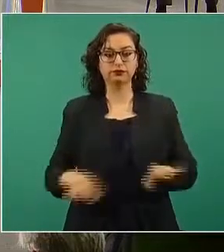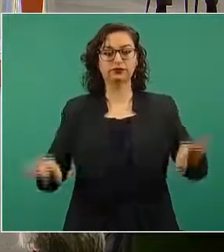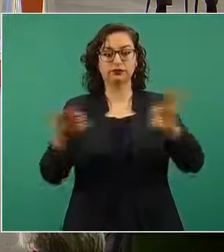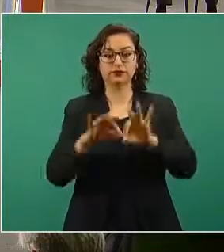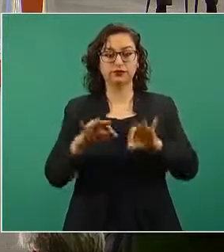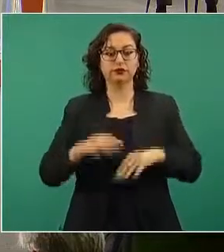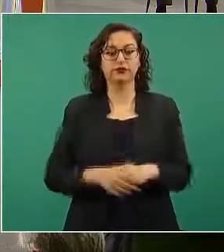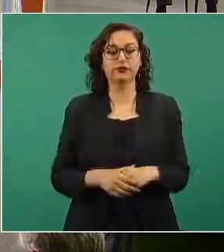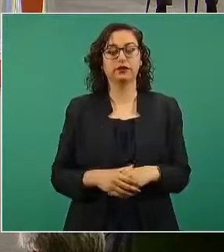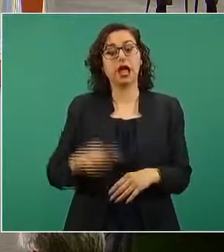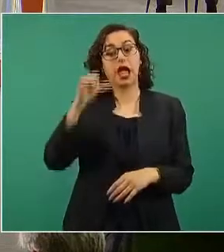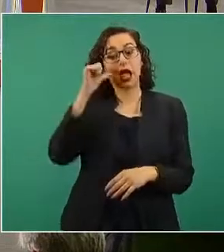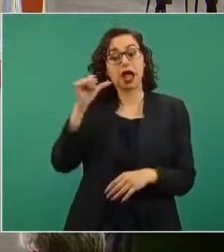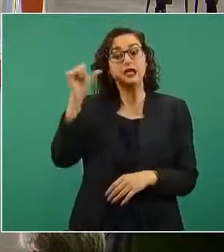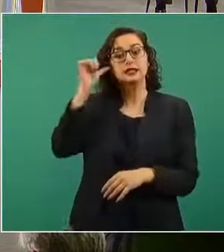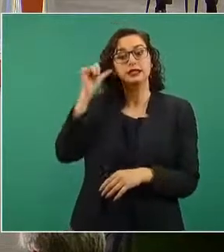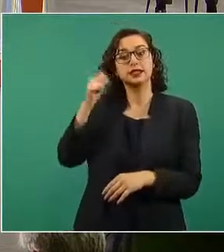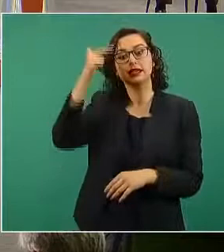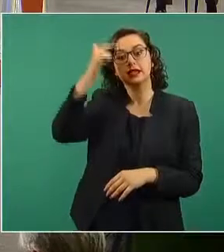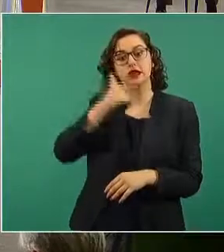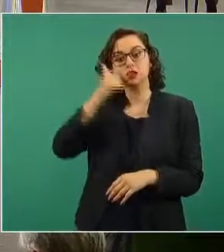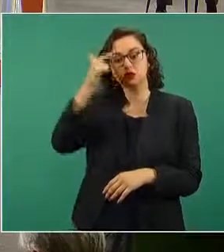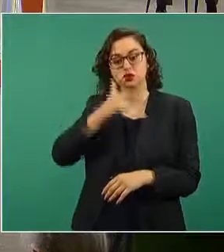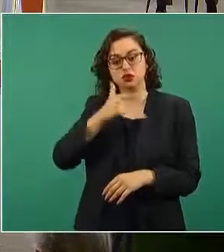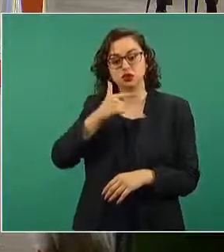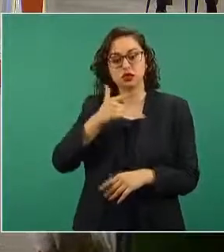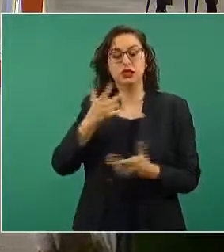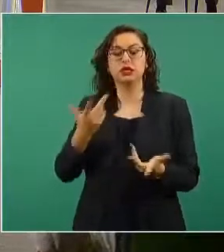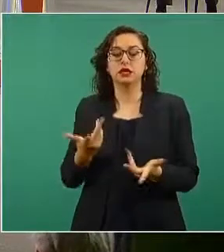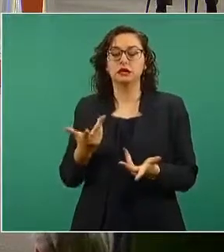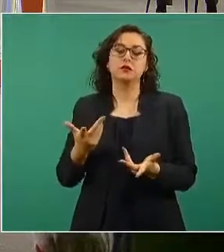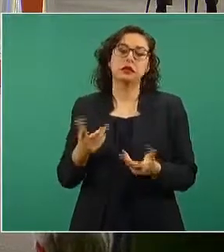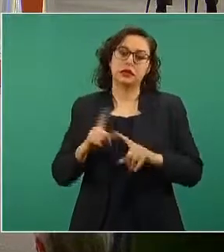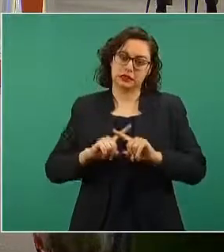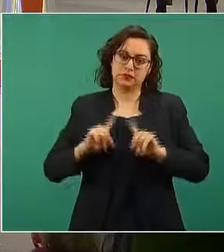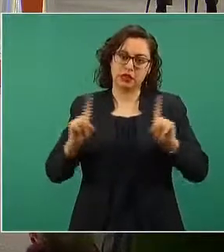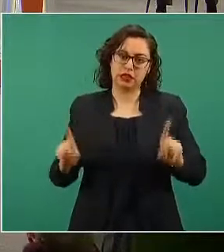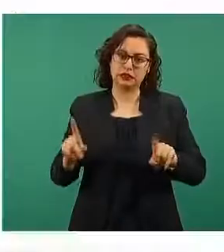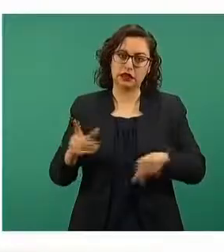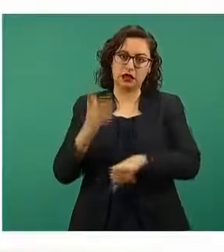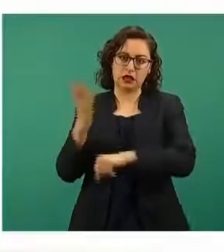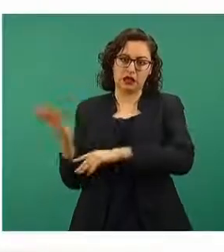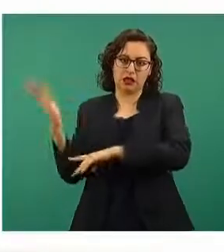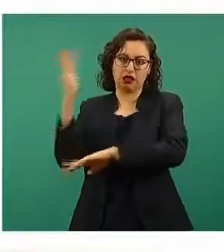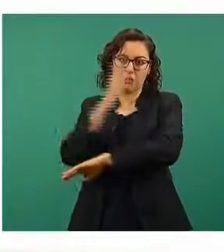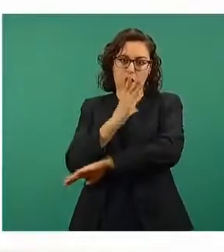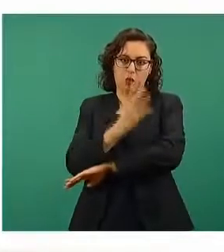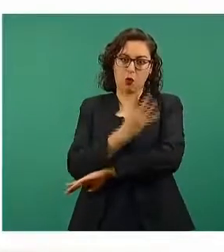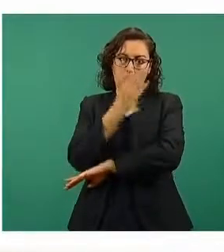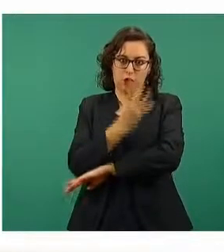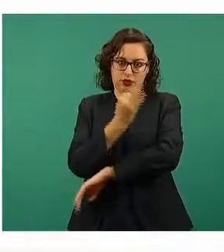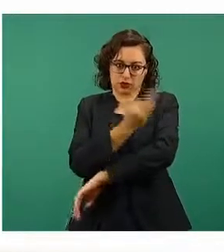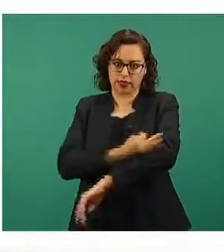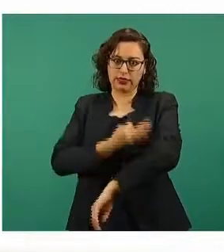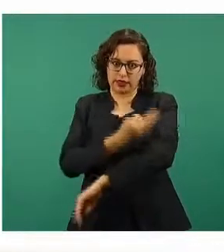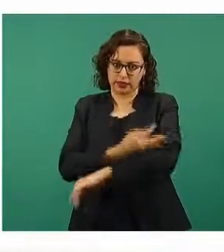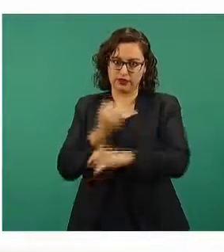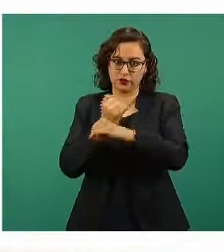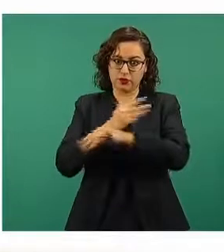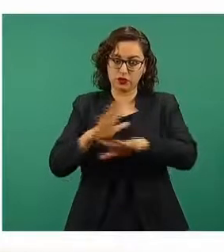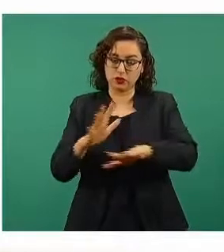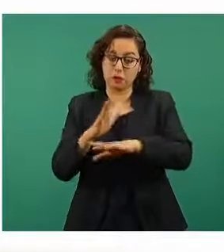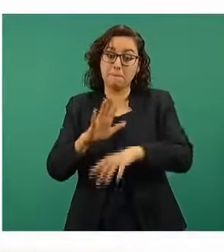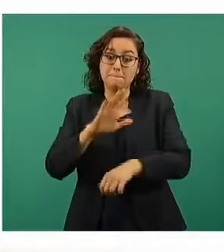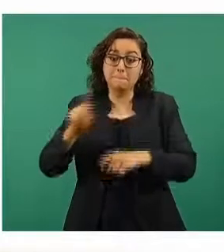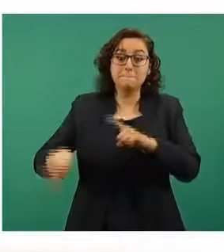información, a diferencia de lo que presenté ayer por la noche, tenemos casi 80,000 vacunas que fueron aplicadas ayer, y hay que comentar aquí la